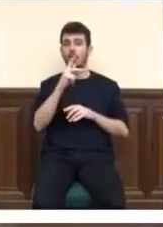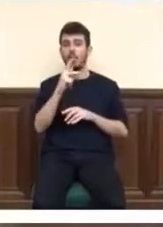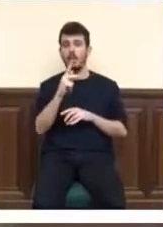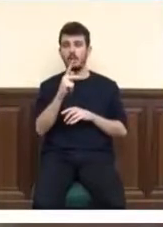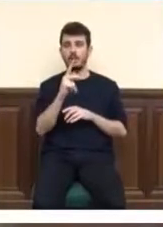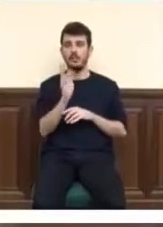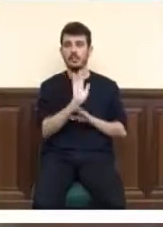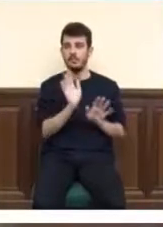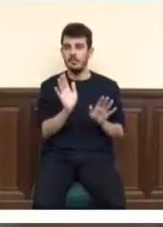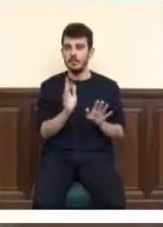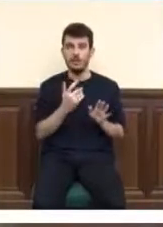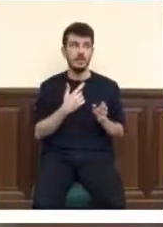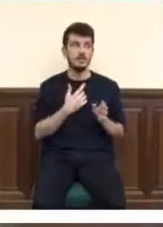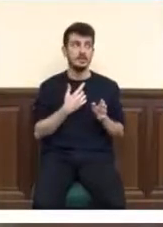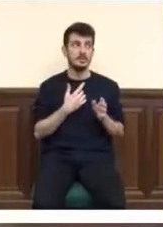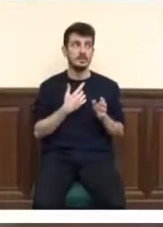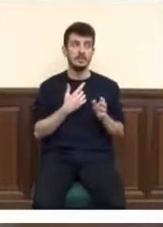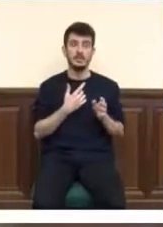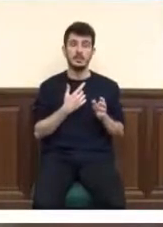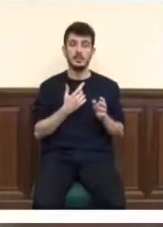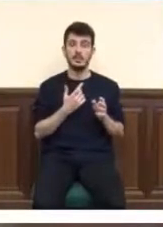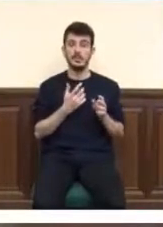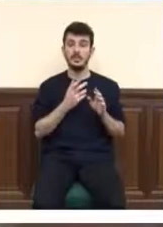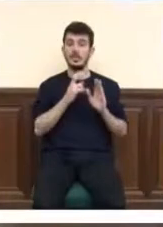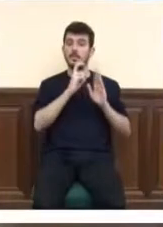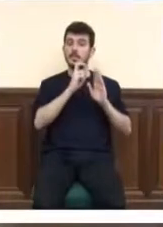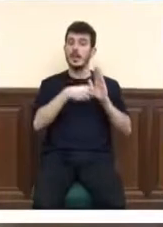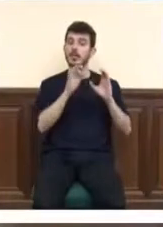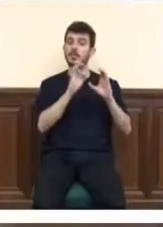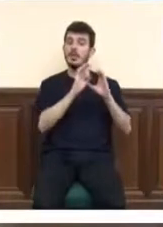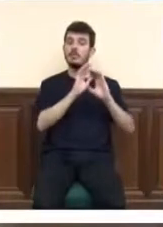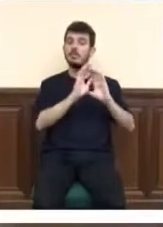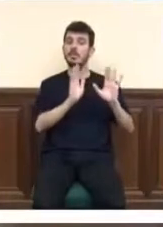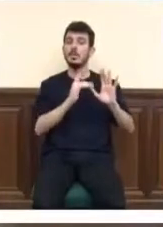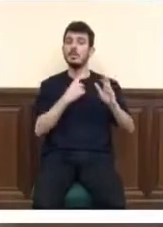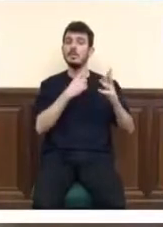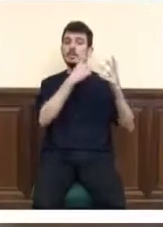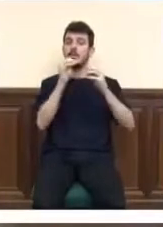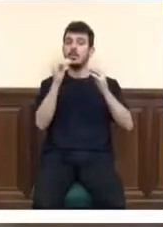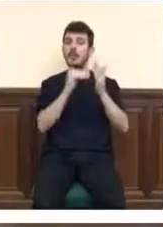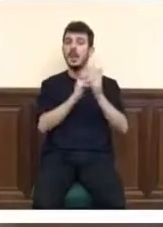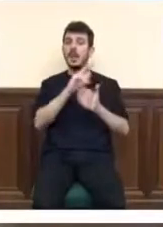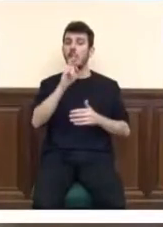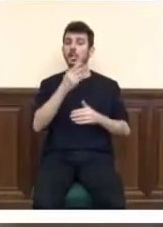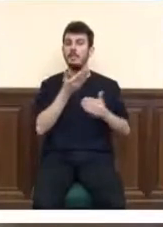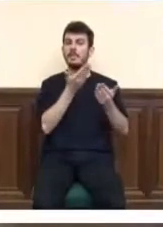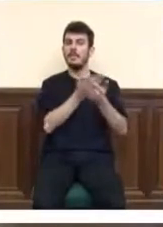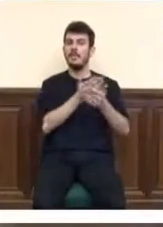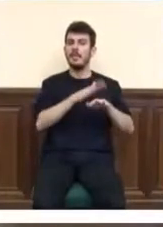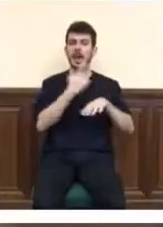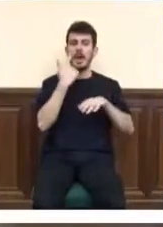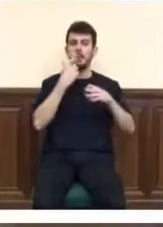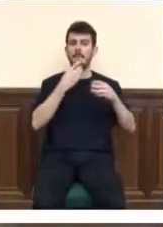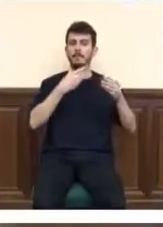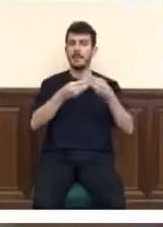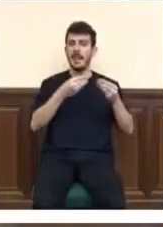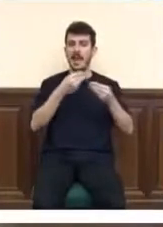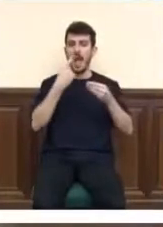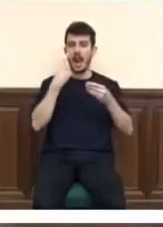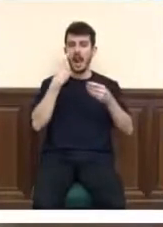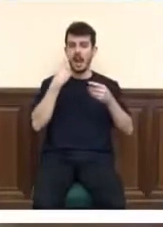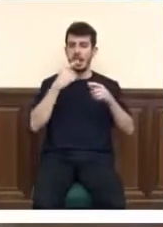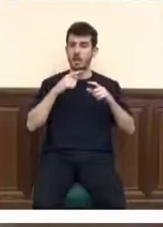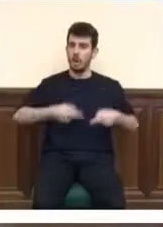la única enmienda de Ciudadanos es una enmienda pidiendo 600.000 euros para adquirir material rodante